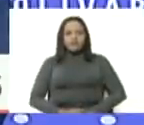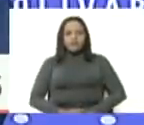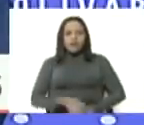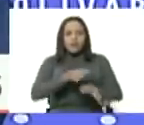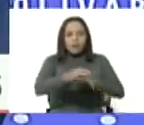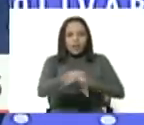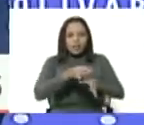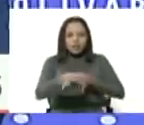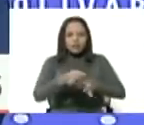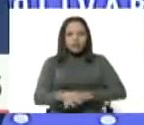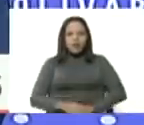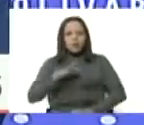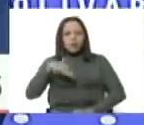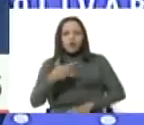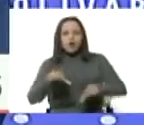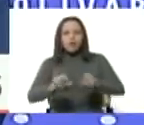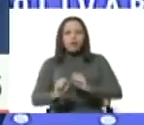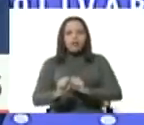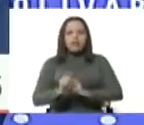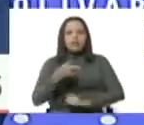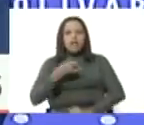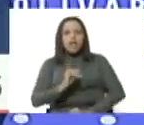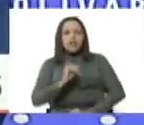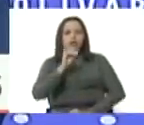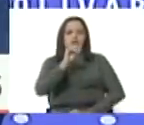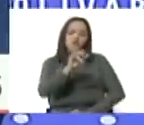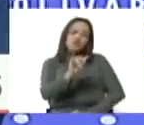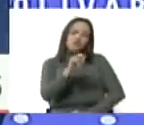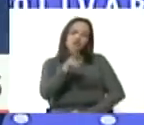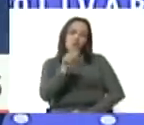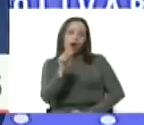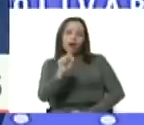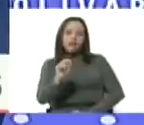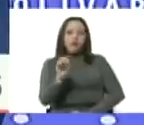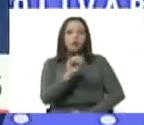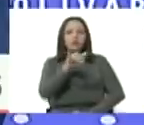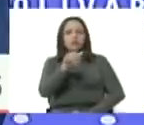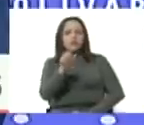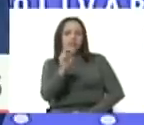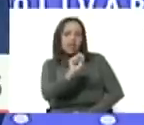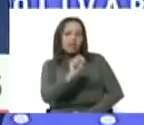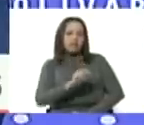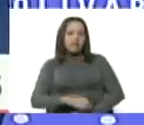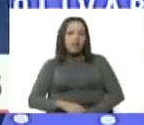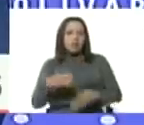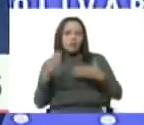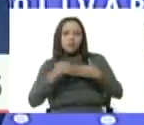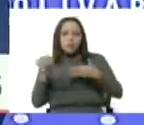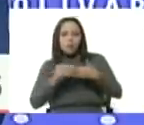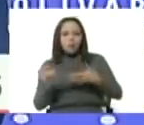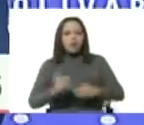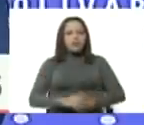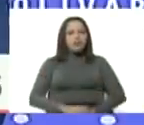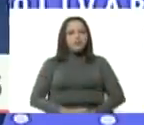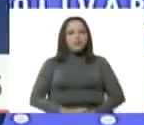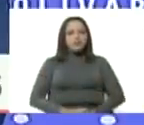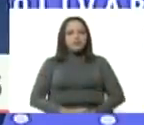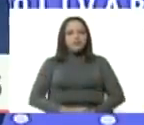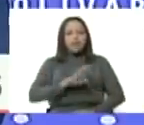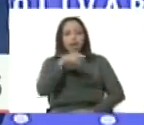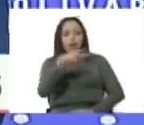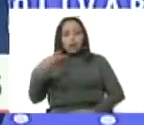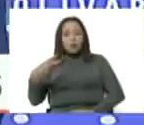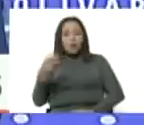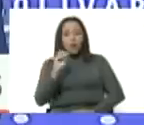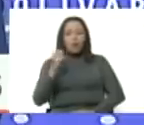Petro, lo puede comprar si trae yuanes, si trae yenes, dólares, euros